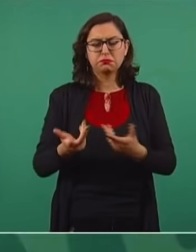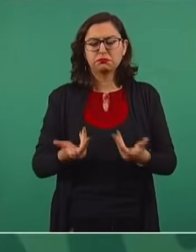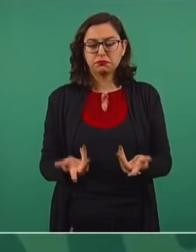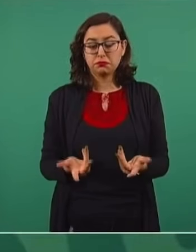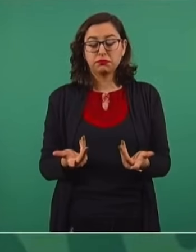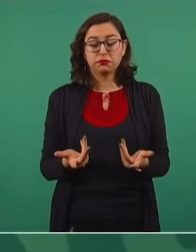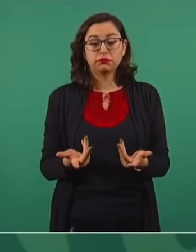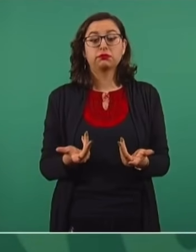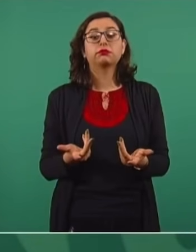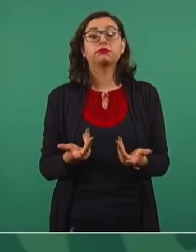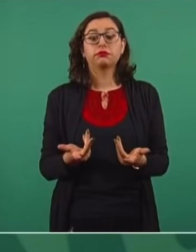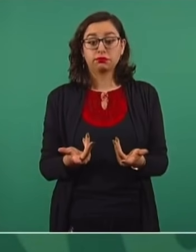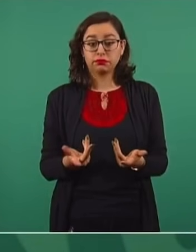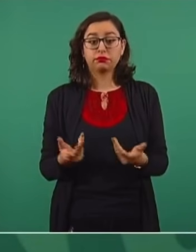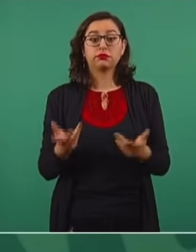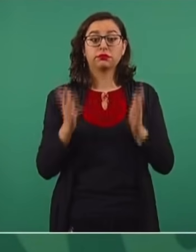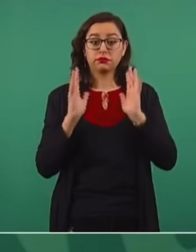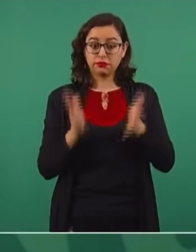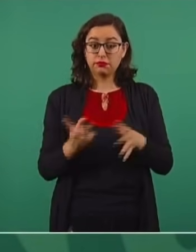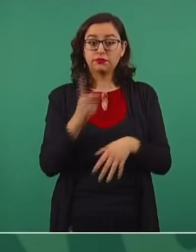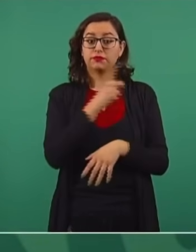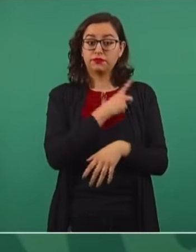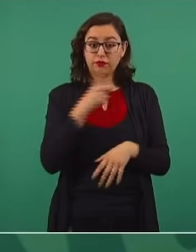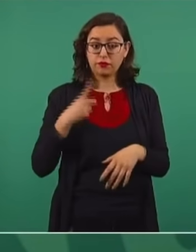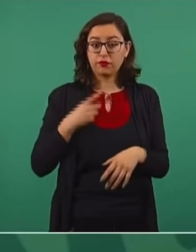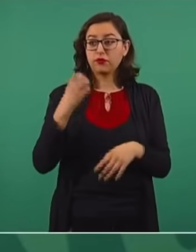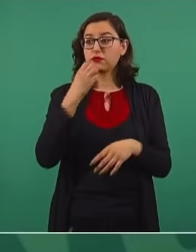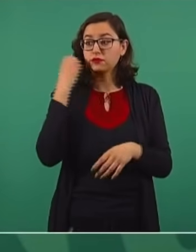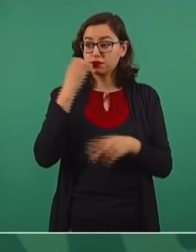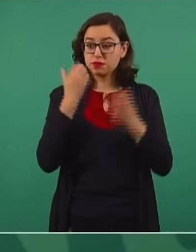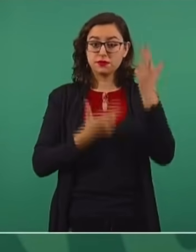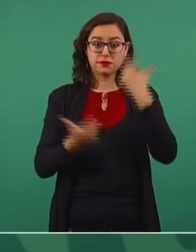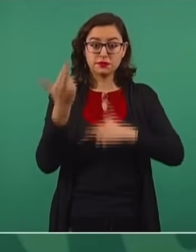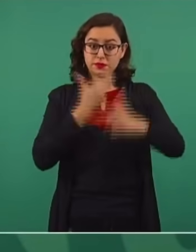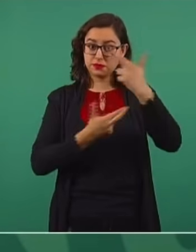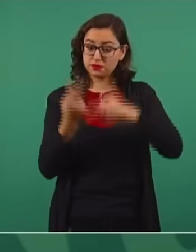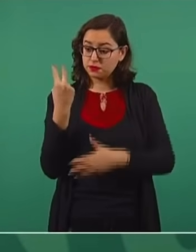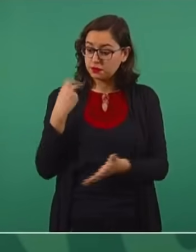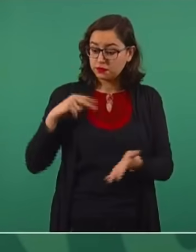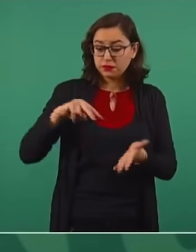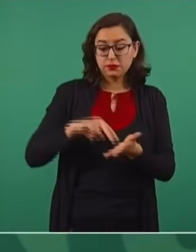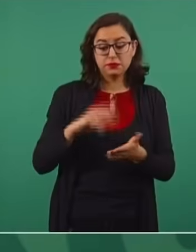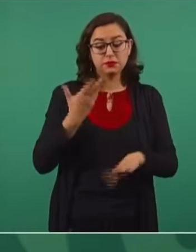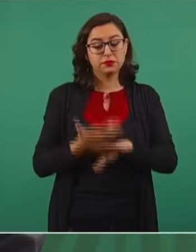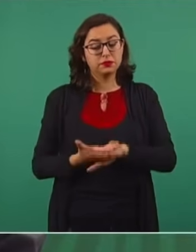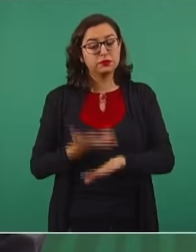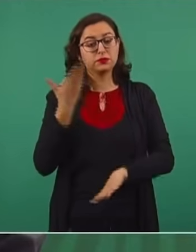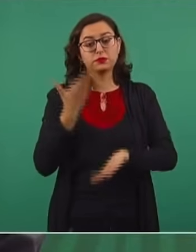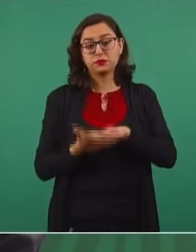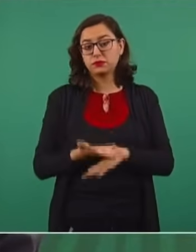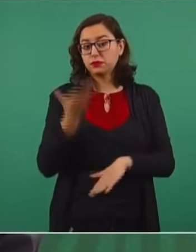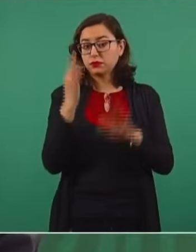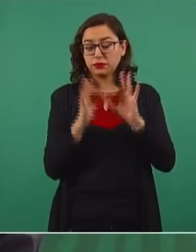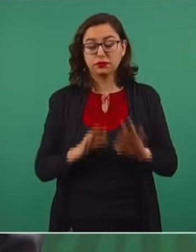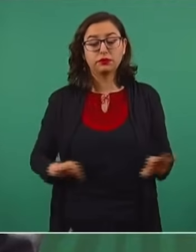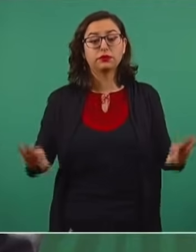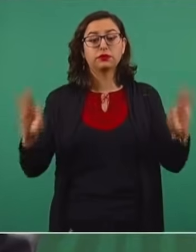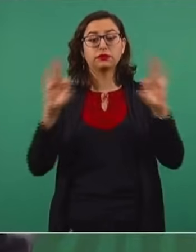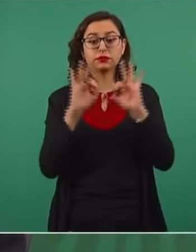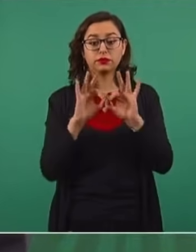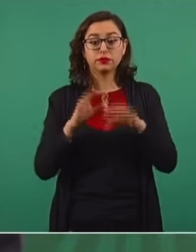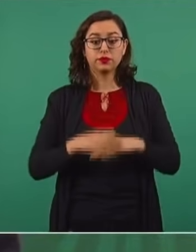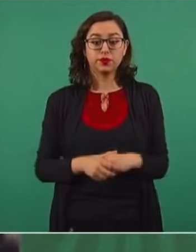importante regresar a las clases presenciales mucho muy importante es